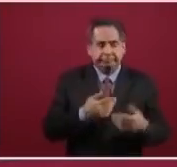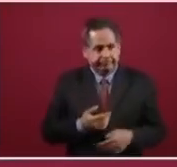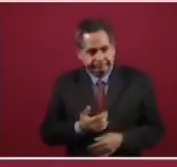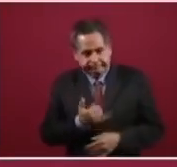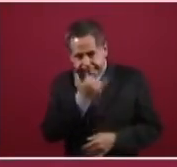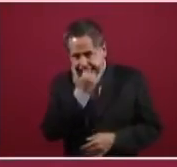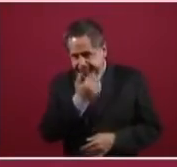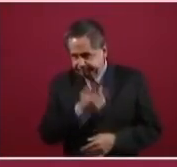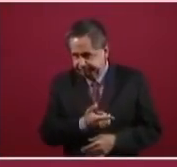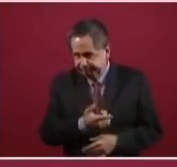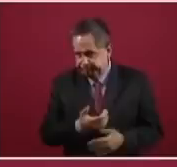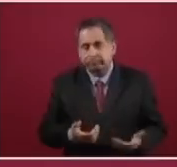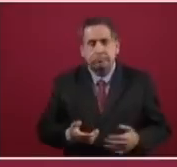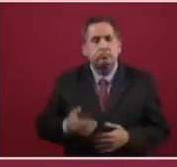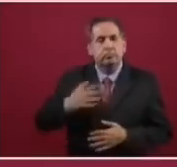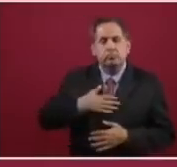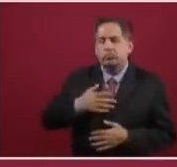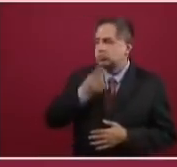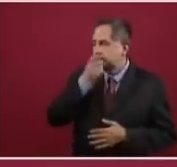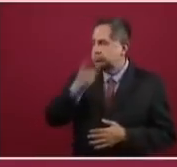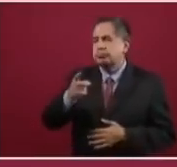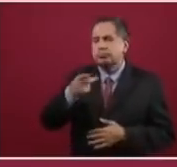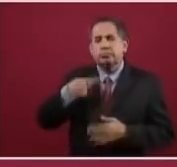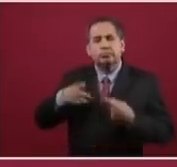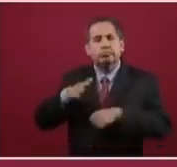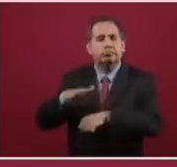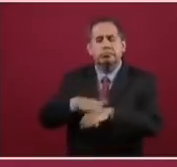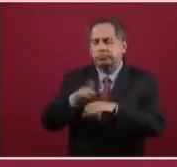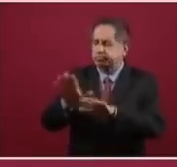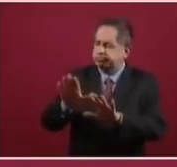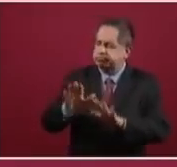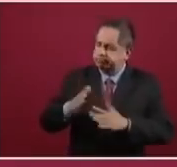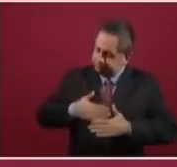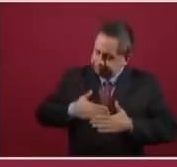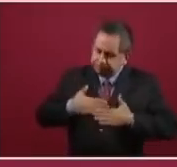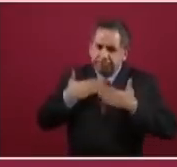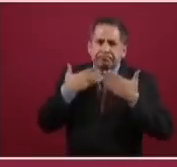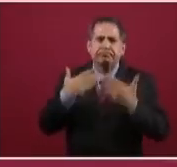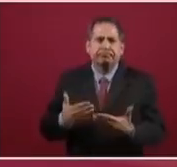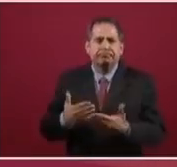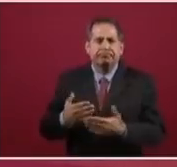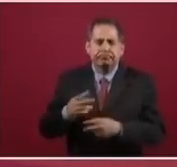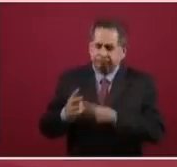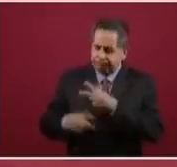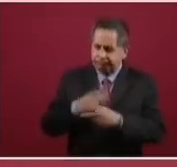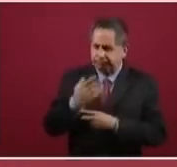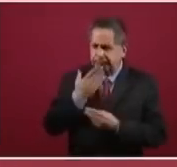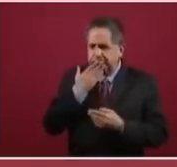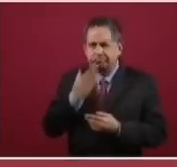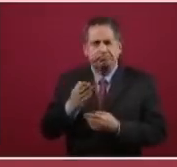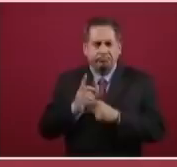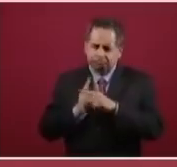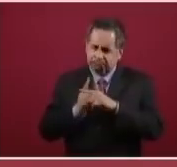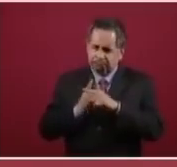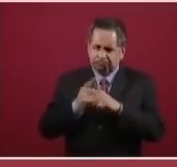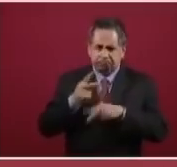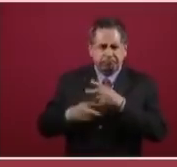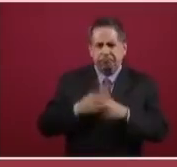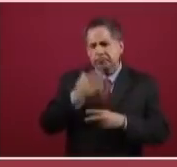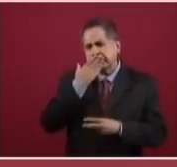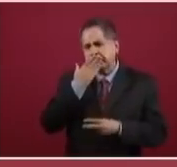entonces que le digo a la gente que tengan confianza vamos bien